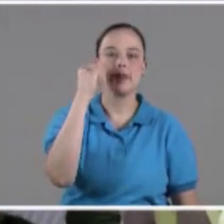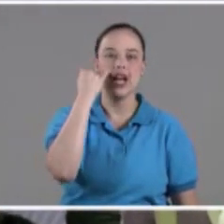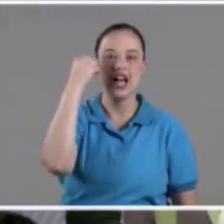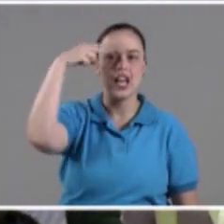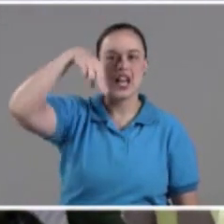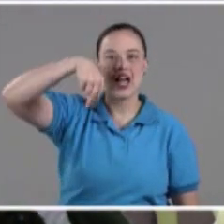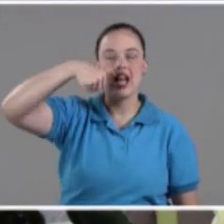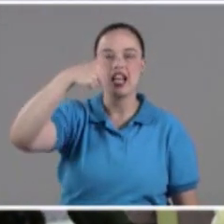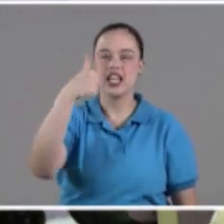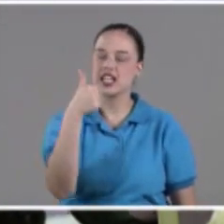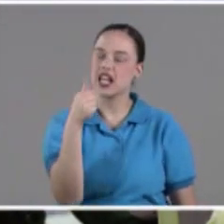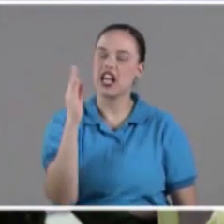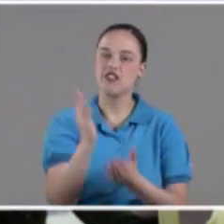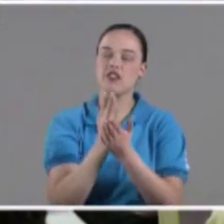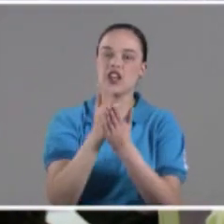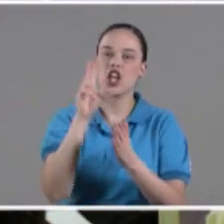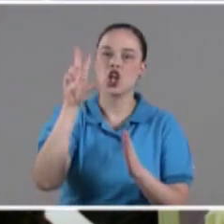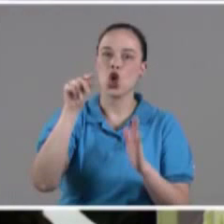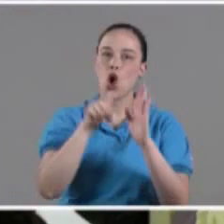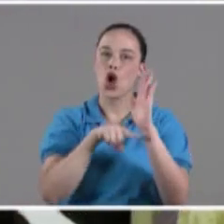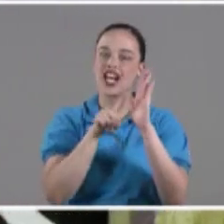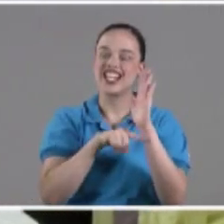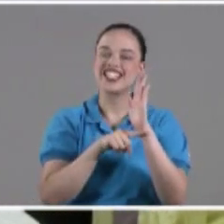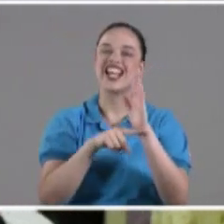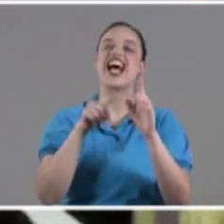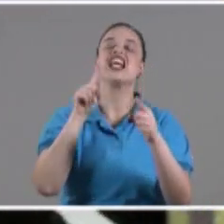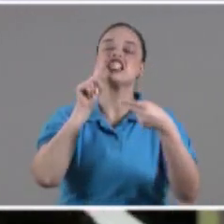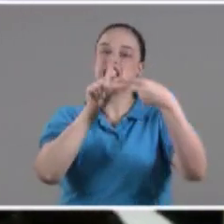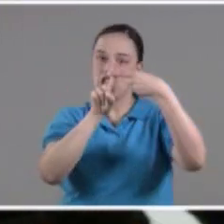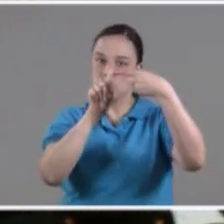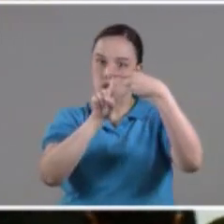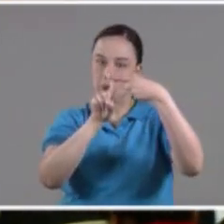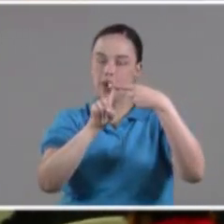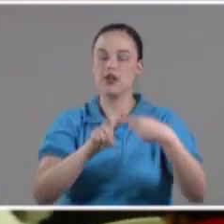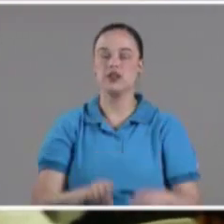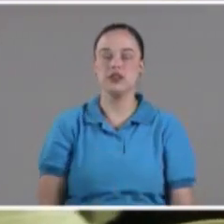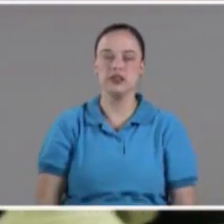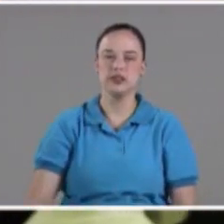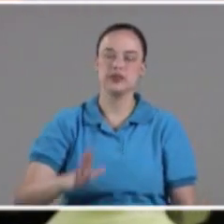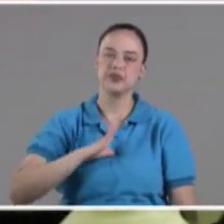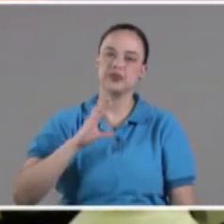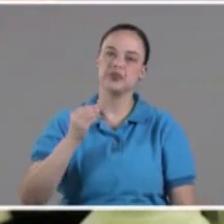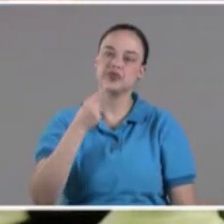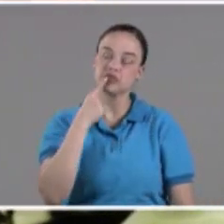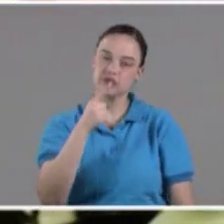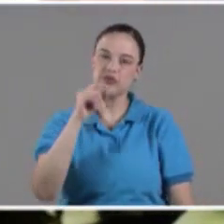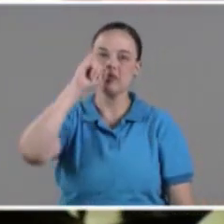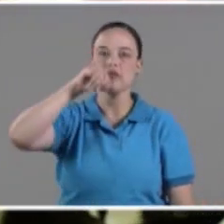se resta sino que se suma tendríamos que decir jabalina preparada